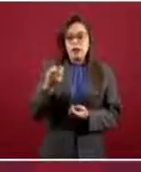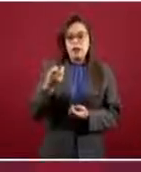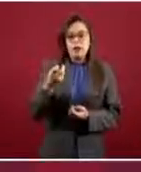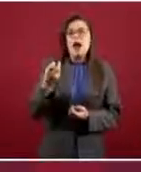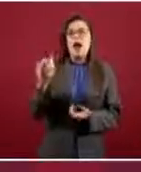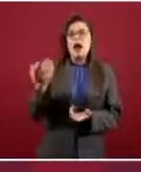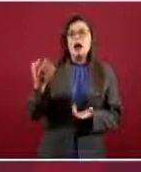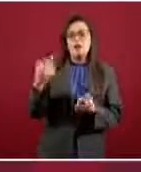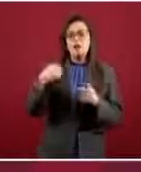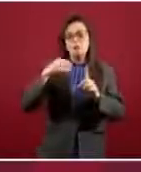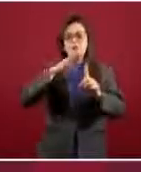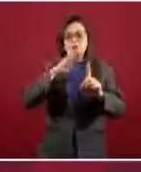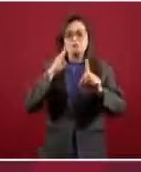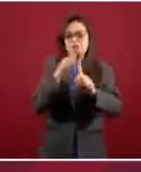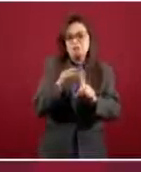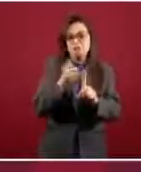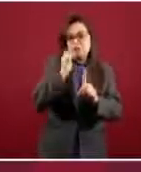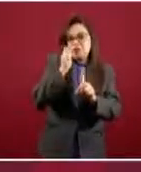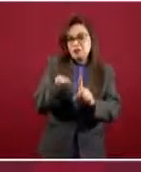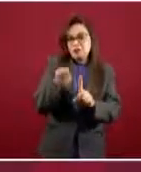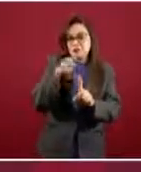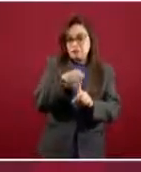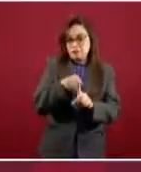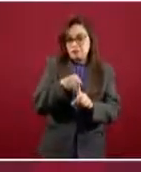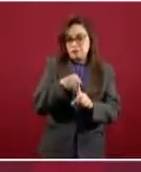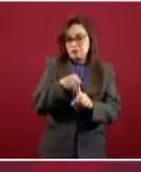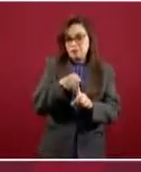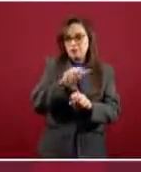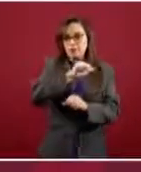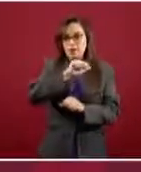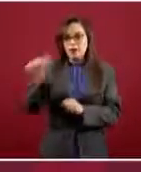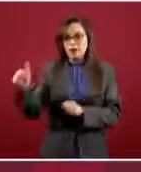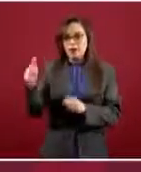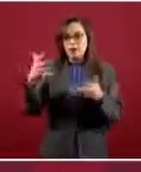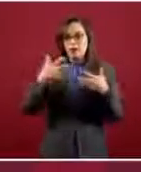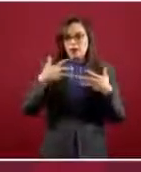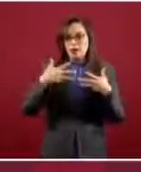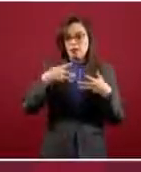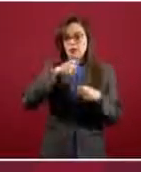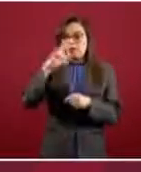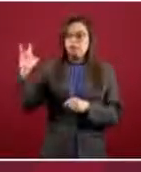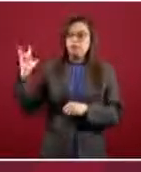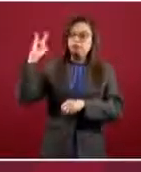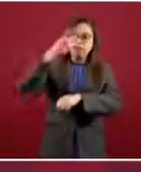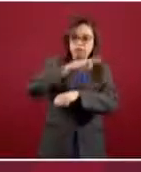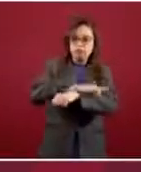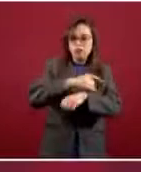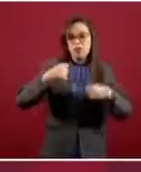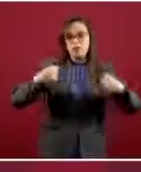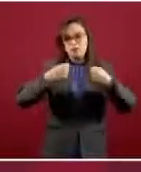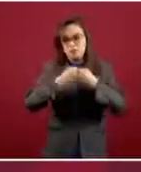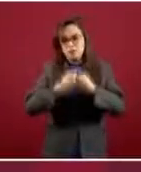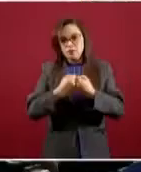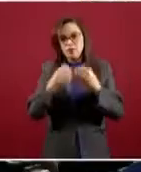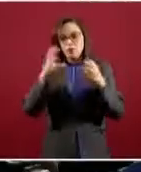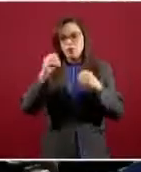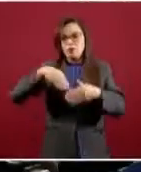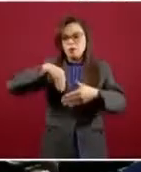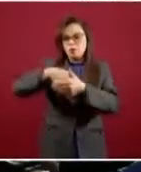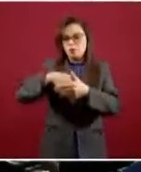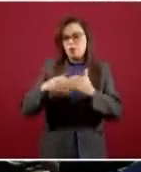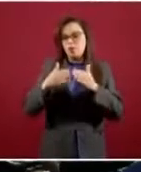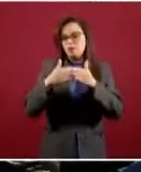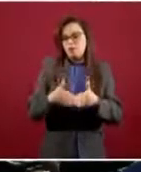énfasis a la contención física en las fronteras o en los aeropuertos o en los puertos marítimos, insisto, esto